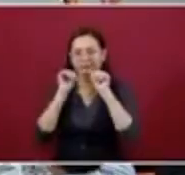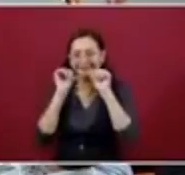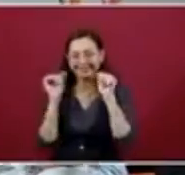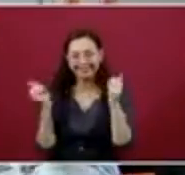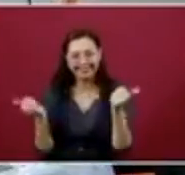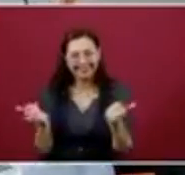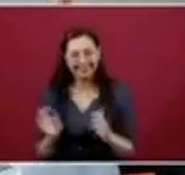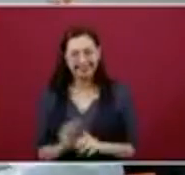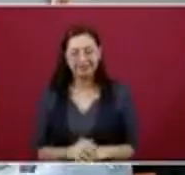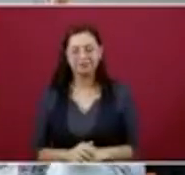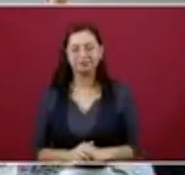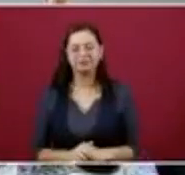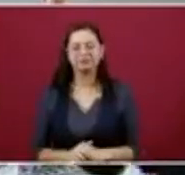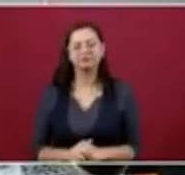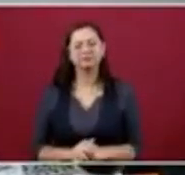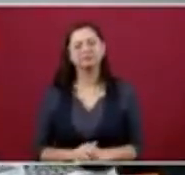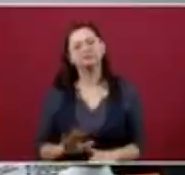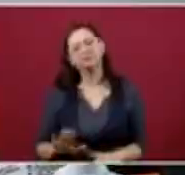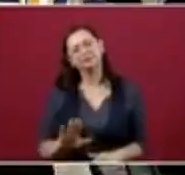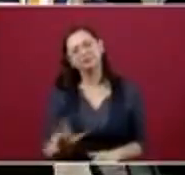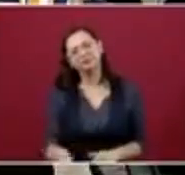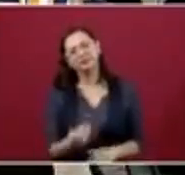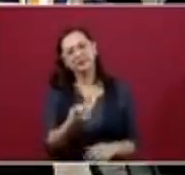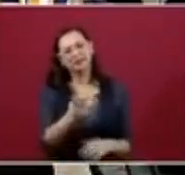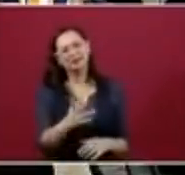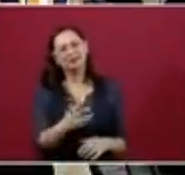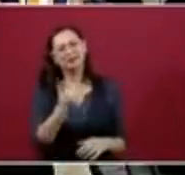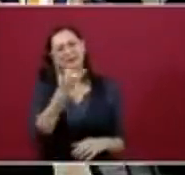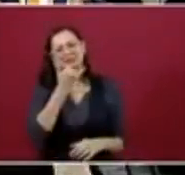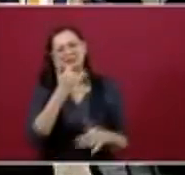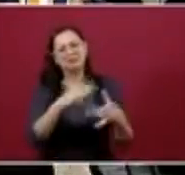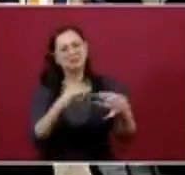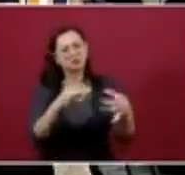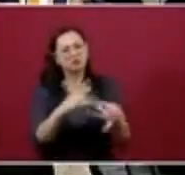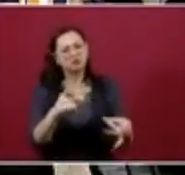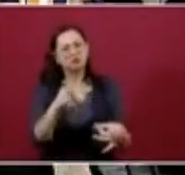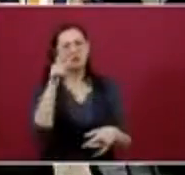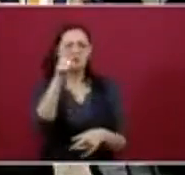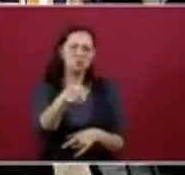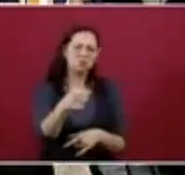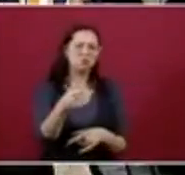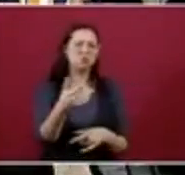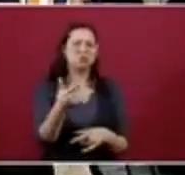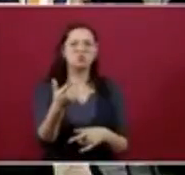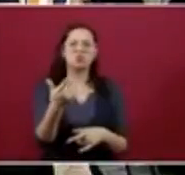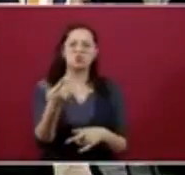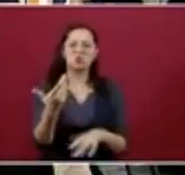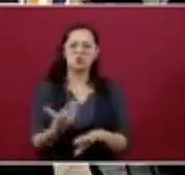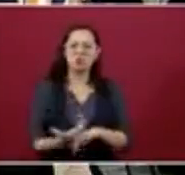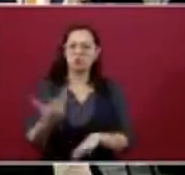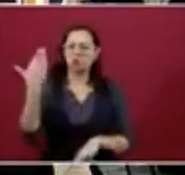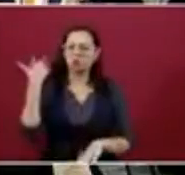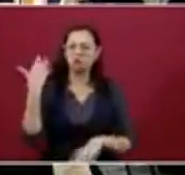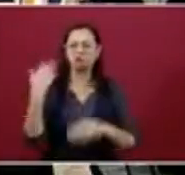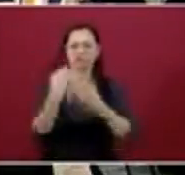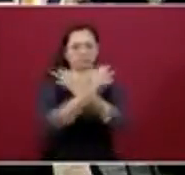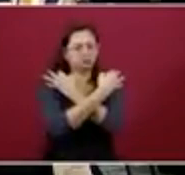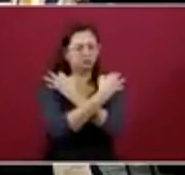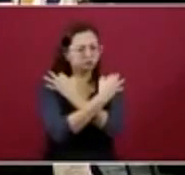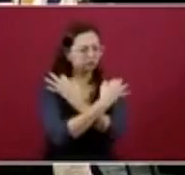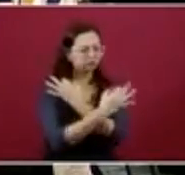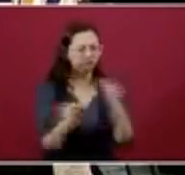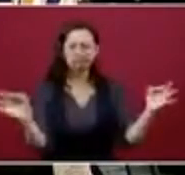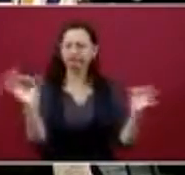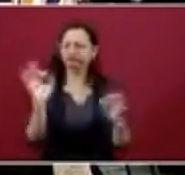le explicaron por qué se nombró, por qué después de que usted, digamos, emitió la circular, esta famosa que se ha dado a